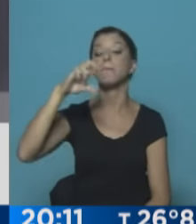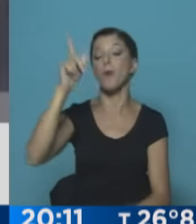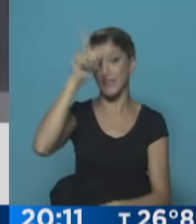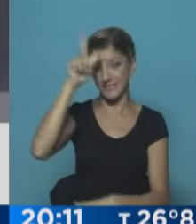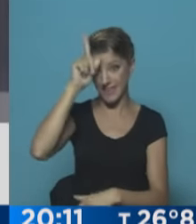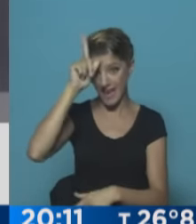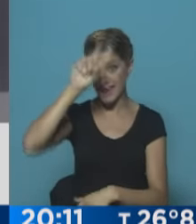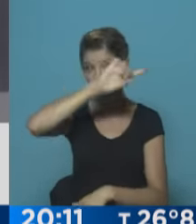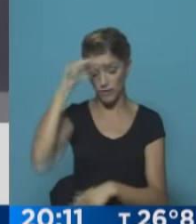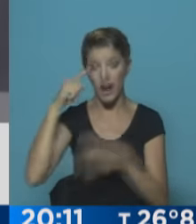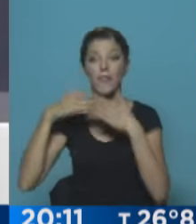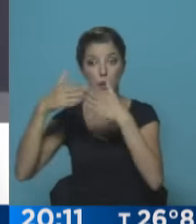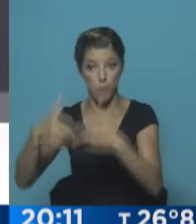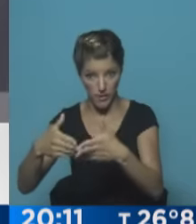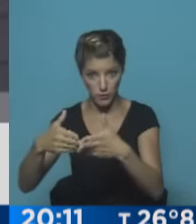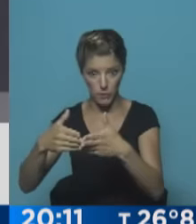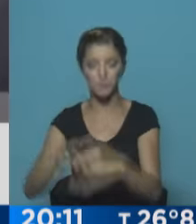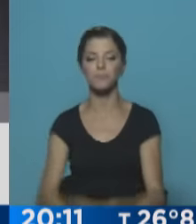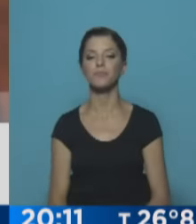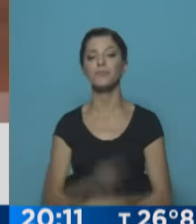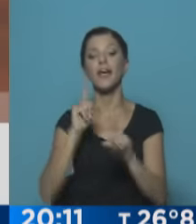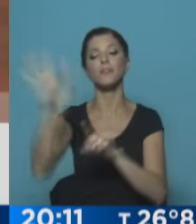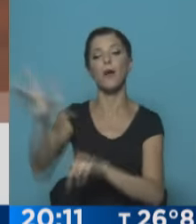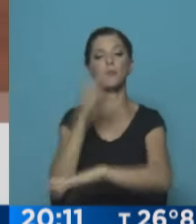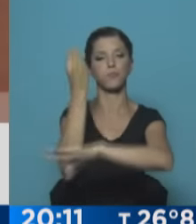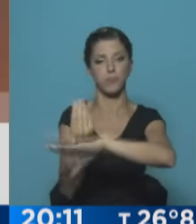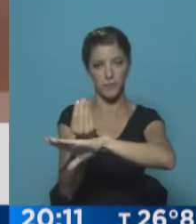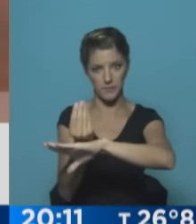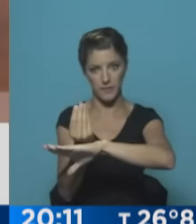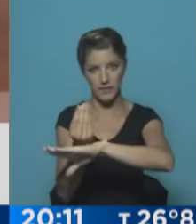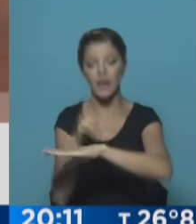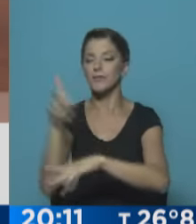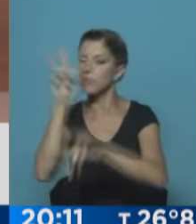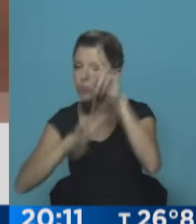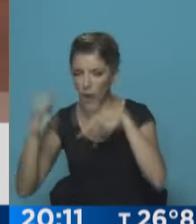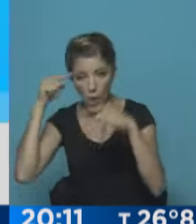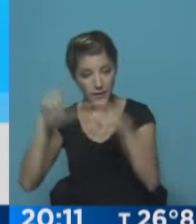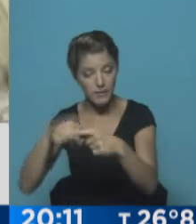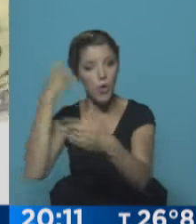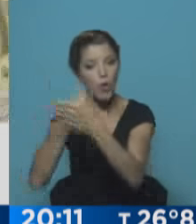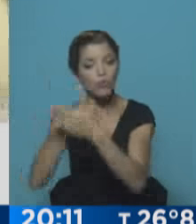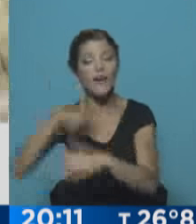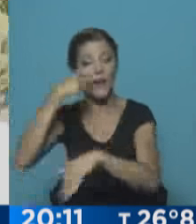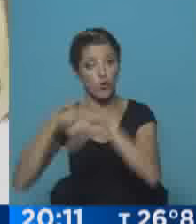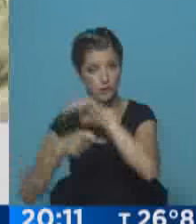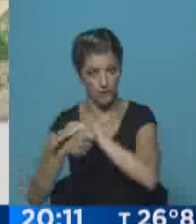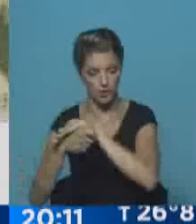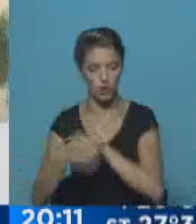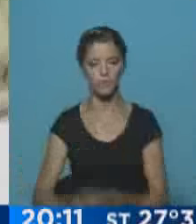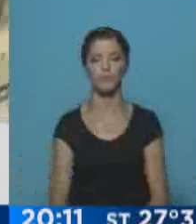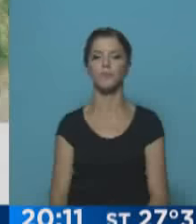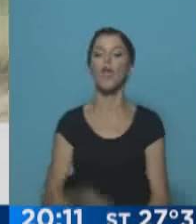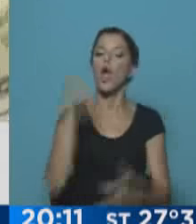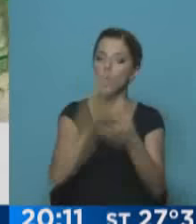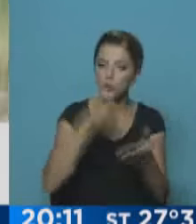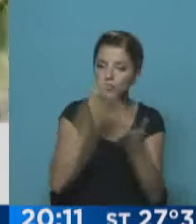Aeroportuaria, Alejandro Iscovich Griot. La designación se enmarca en la lucha contra el narcotráfico. Lucha contra el